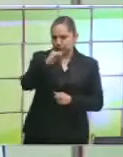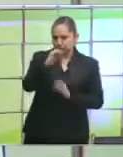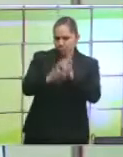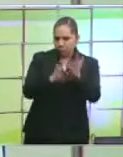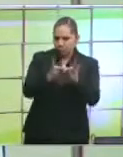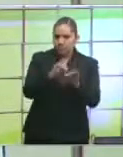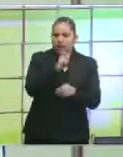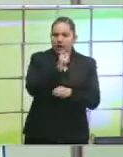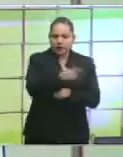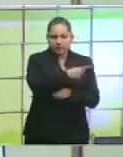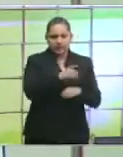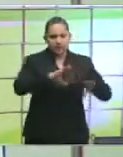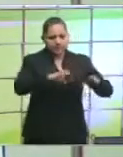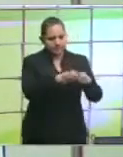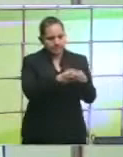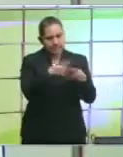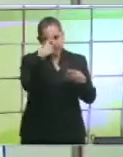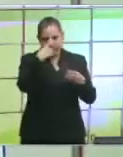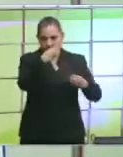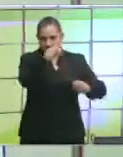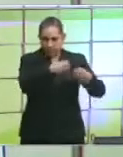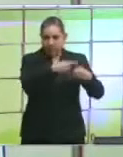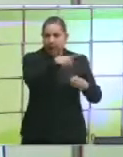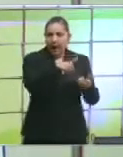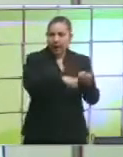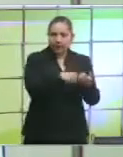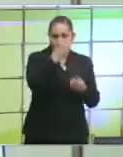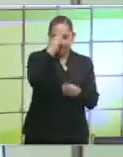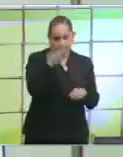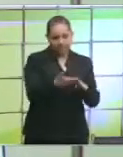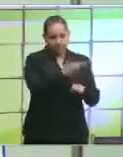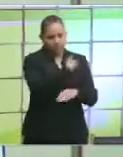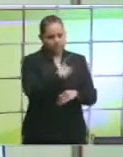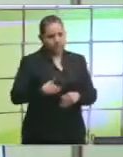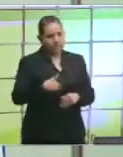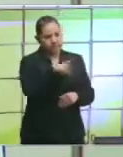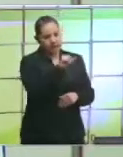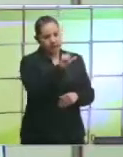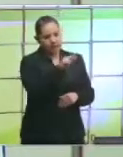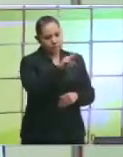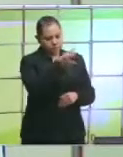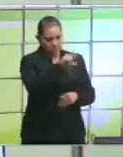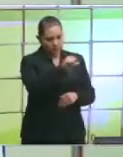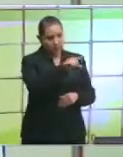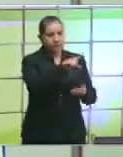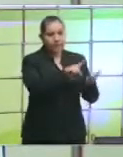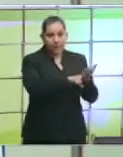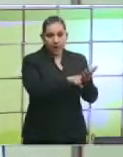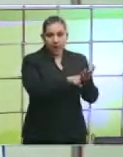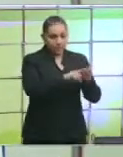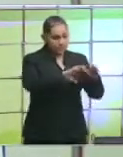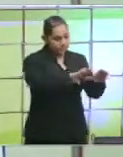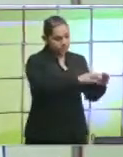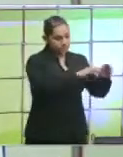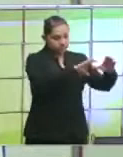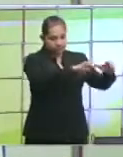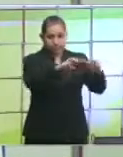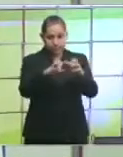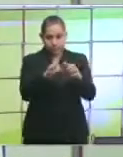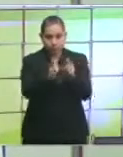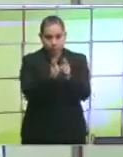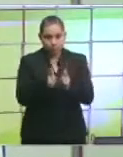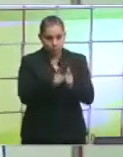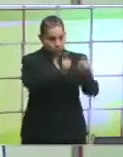desde la presidencia del ministro azuela se nos dio a las ponencias un dinero para que nosotros pudiéramos mandar